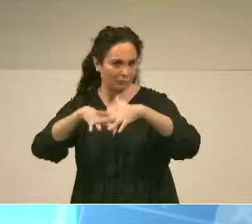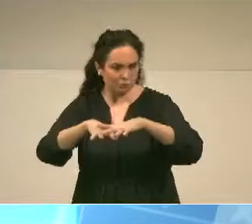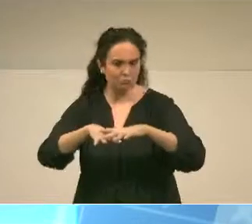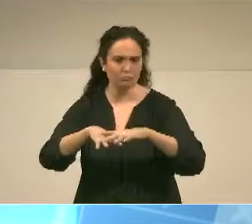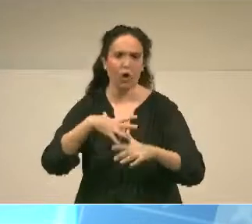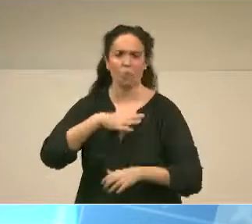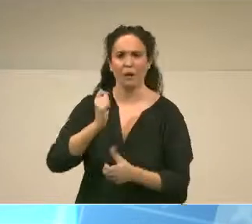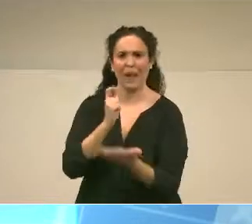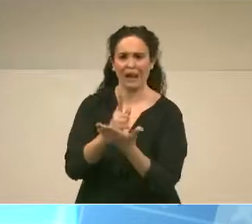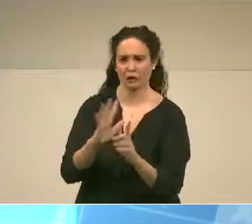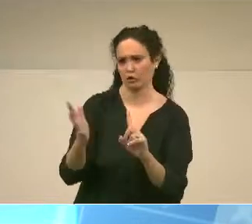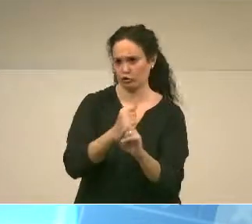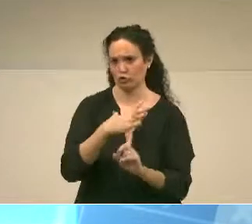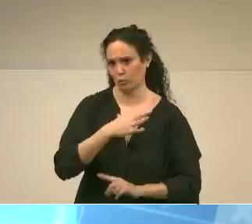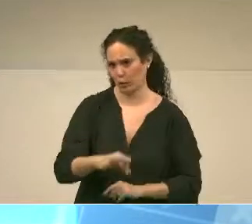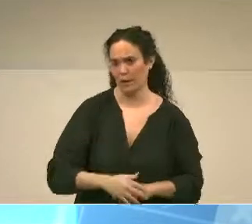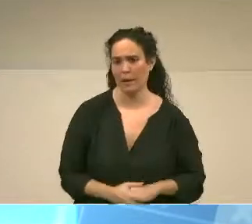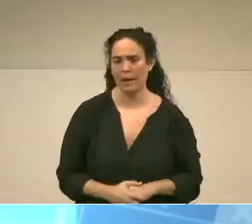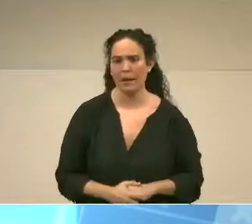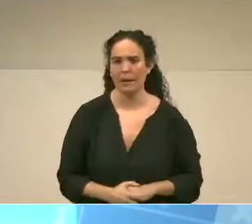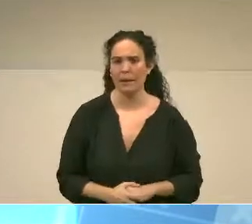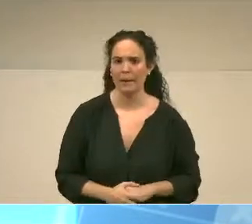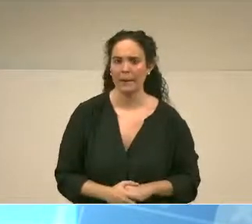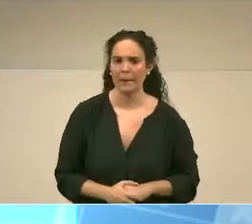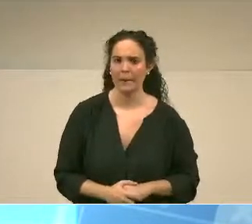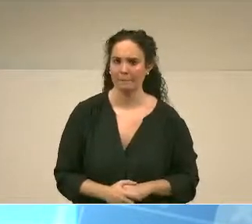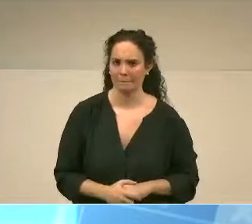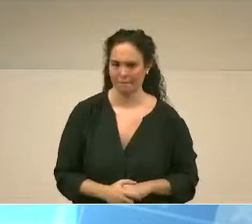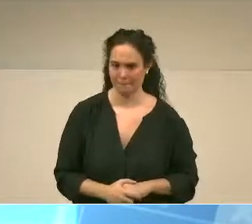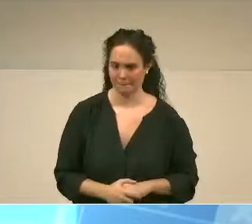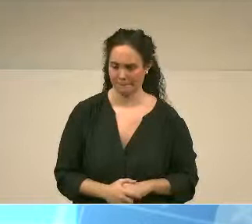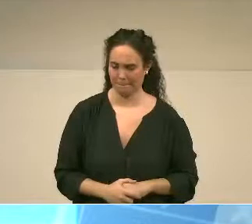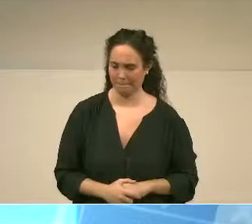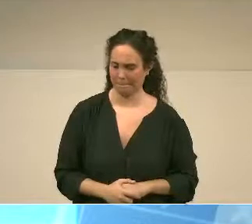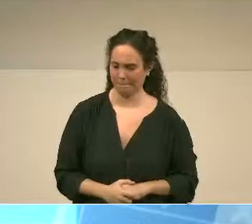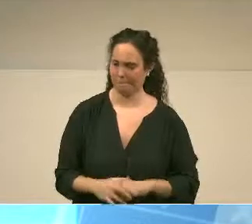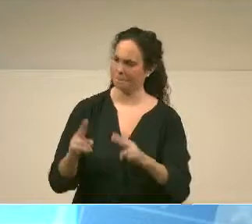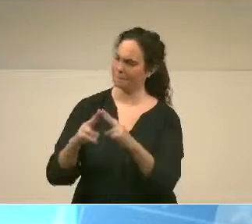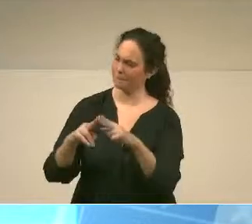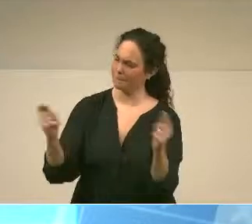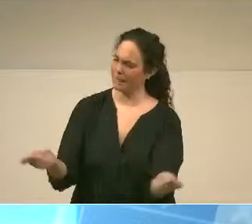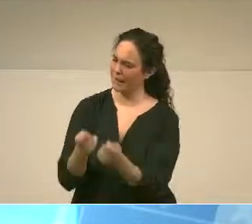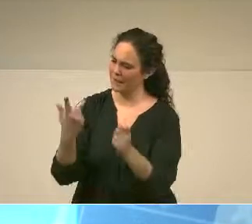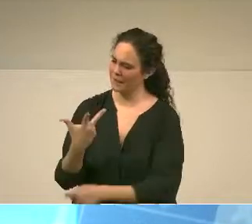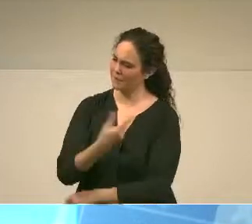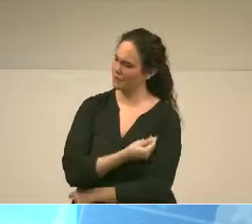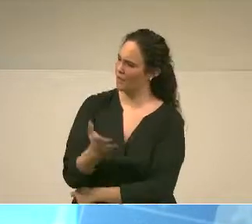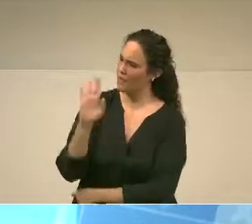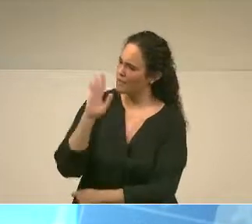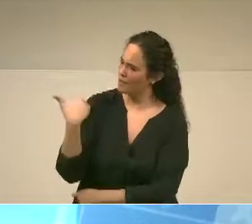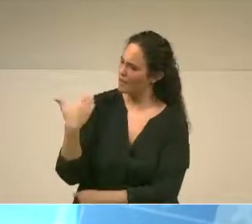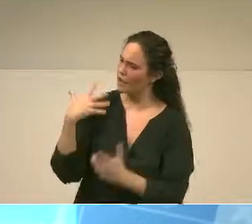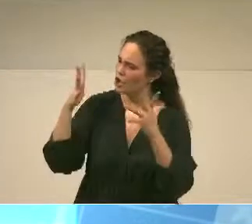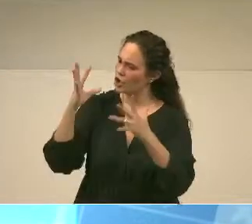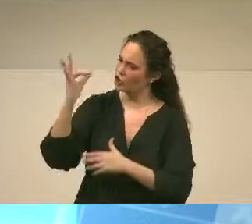retos que tiene por delante. Volviendo un momentillo a la campaña de vacunación, ha dicho antes la consejera que las siguientes